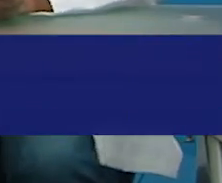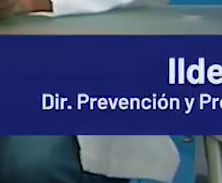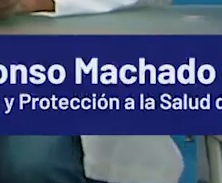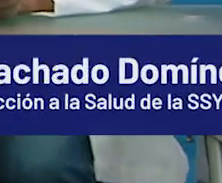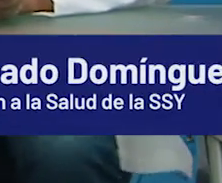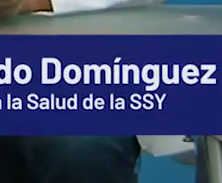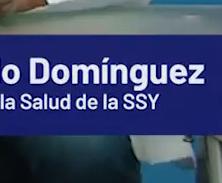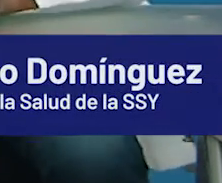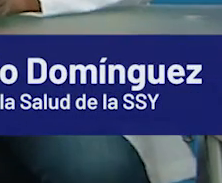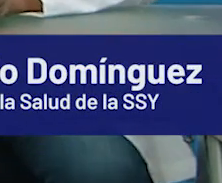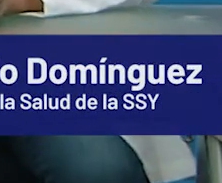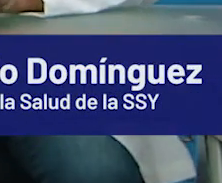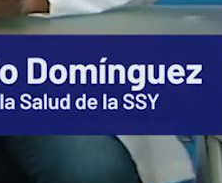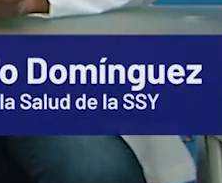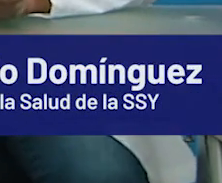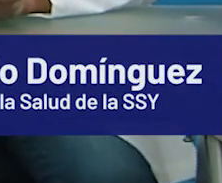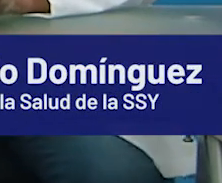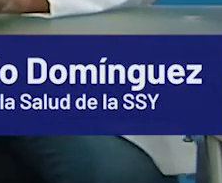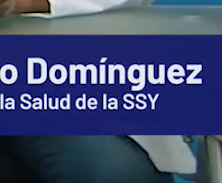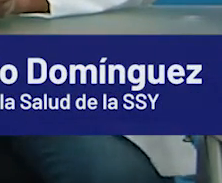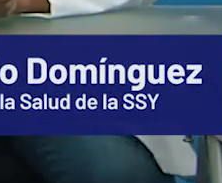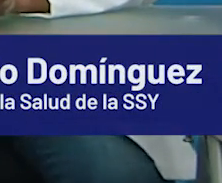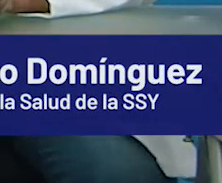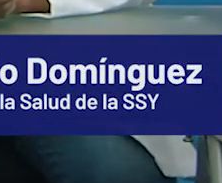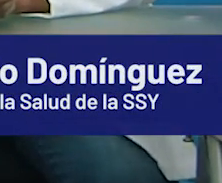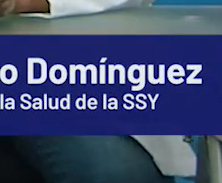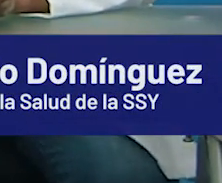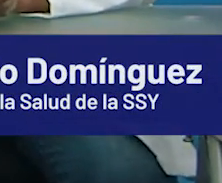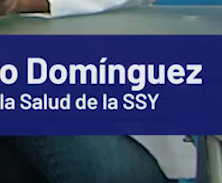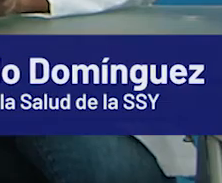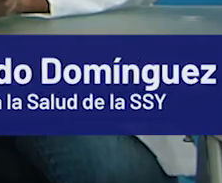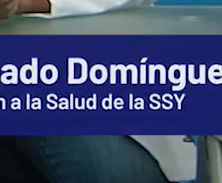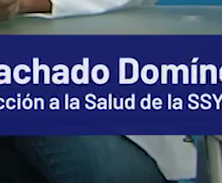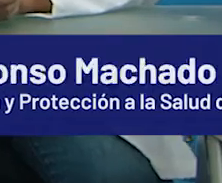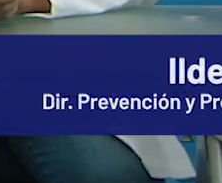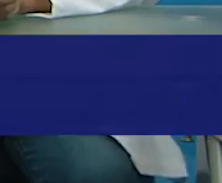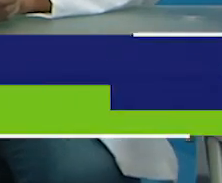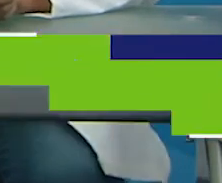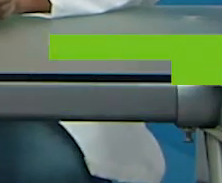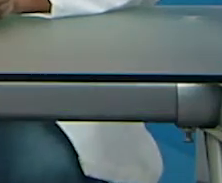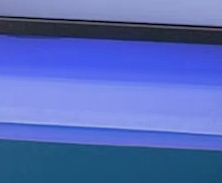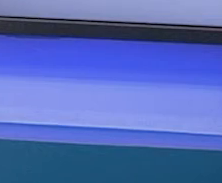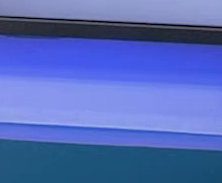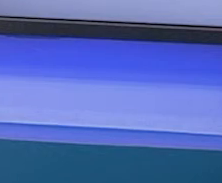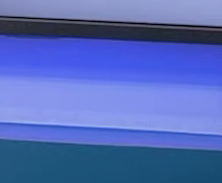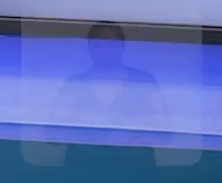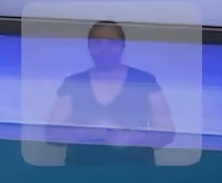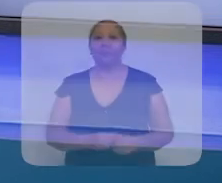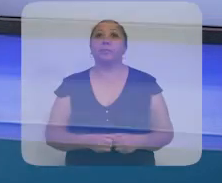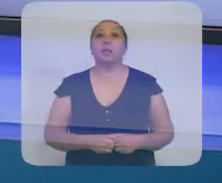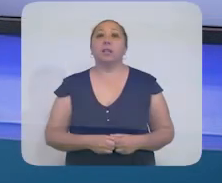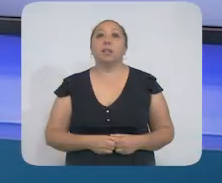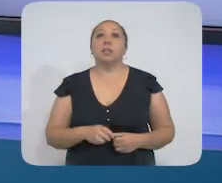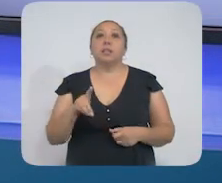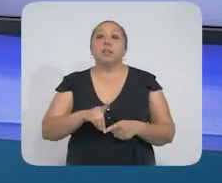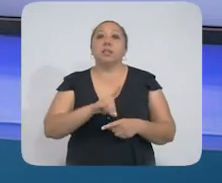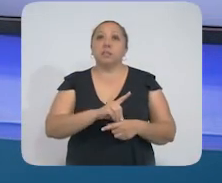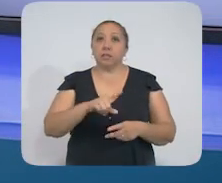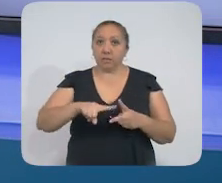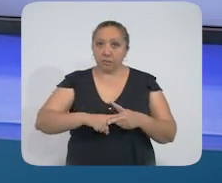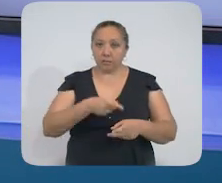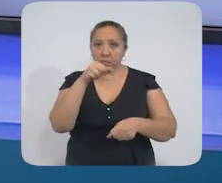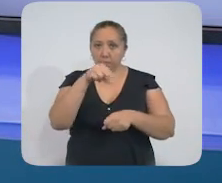Buenas tardes. Nos disponemos a dar el parte diario relacionado con el COVID-19. Adelante, doctor Isaac. Gracias. Desde que inició